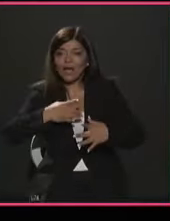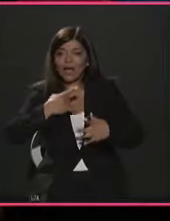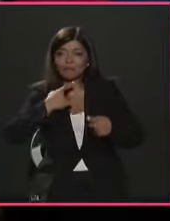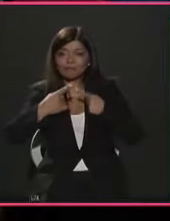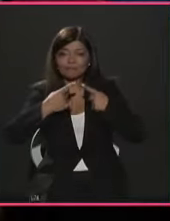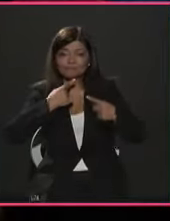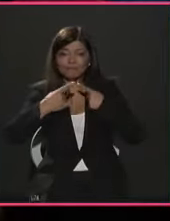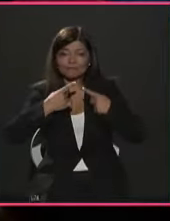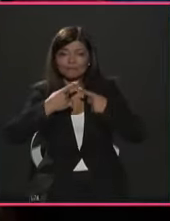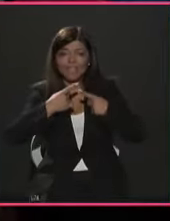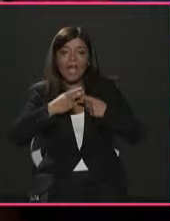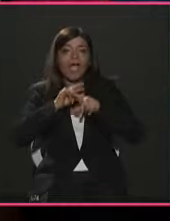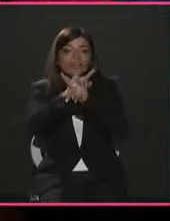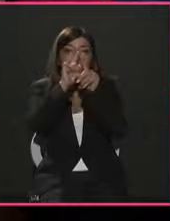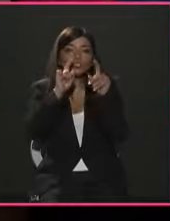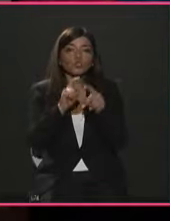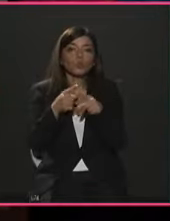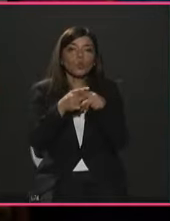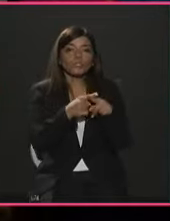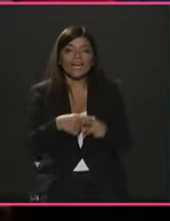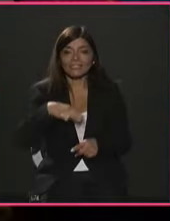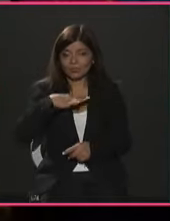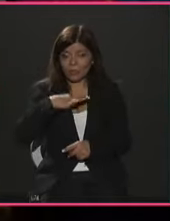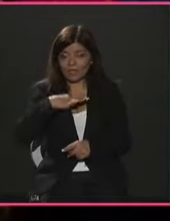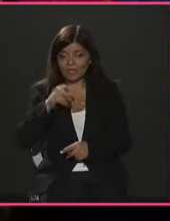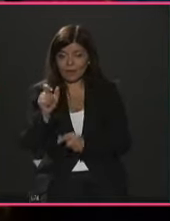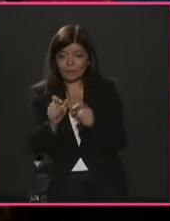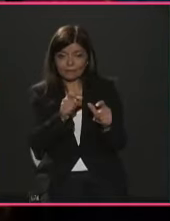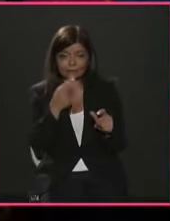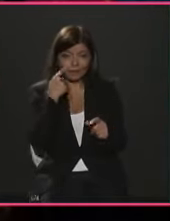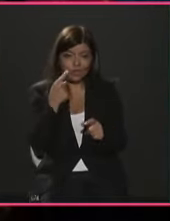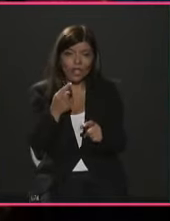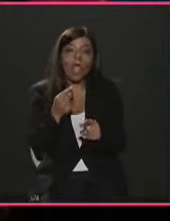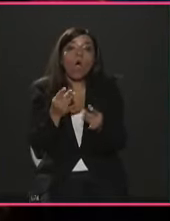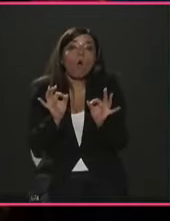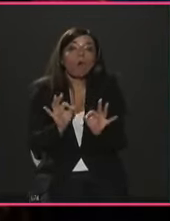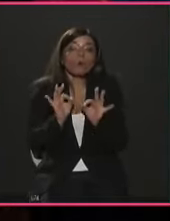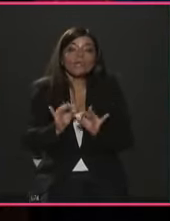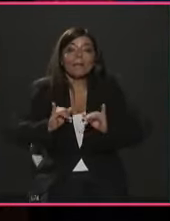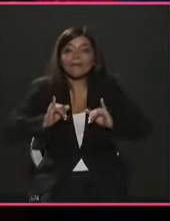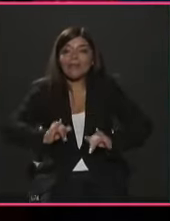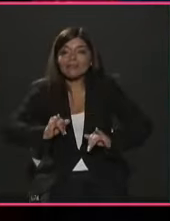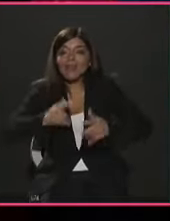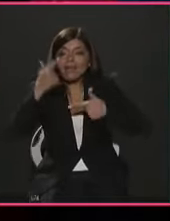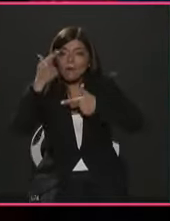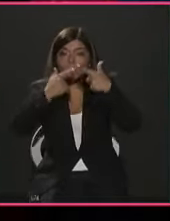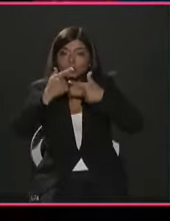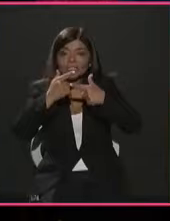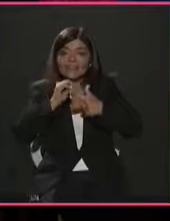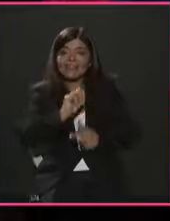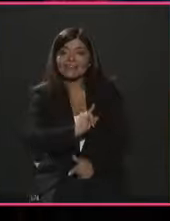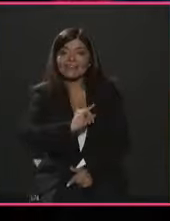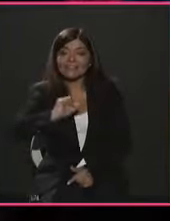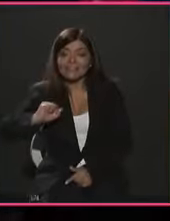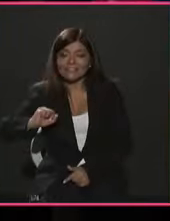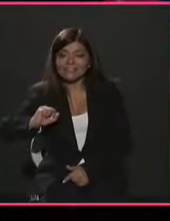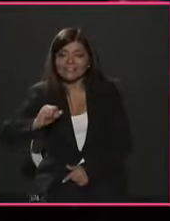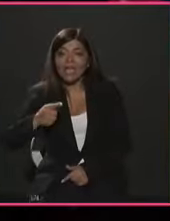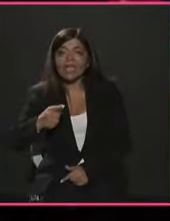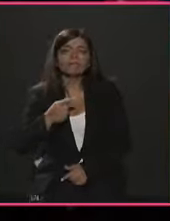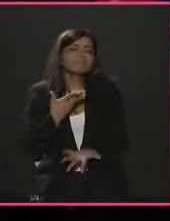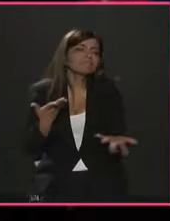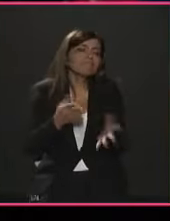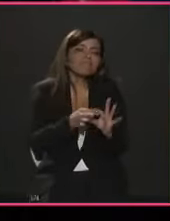introducción de esta consulta ciudadana justamente para una actualización de la política en Inteligencia artificial En qué